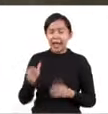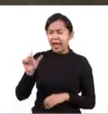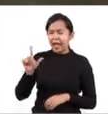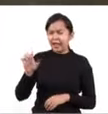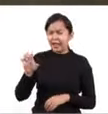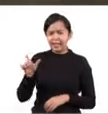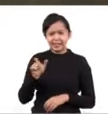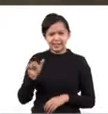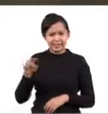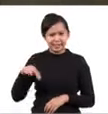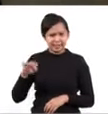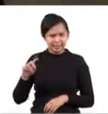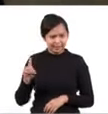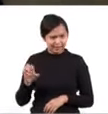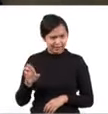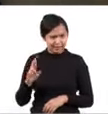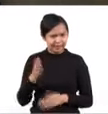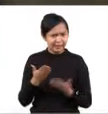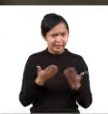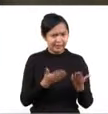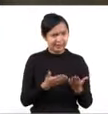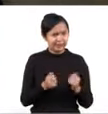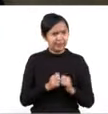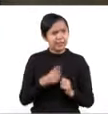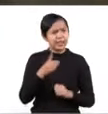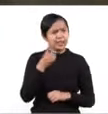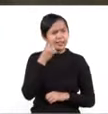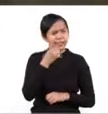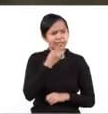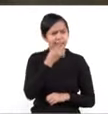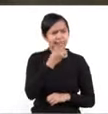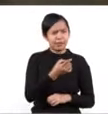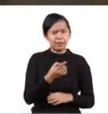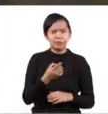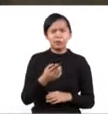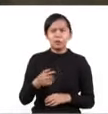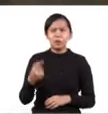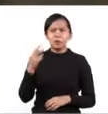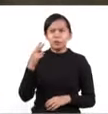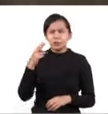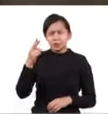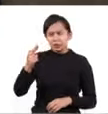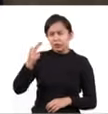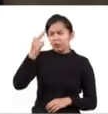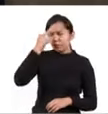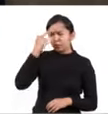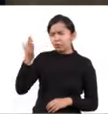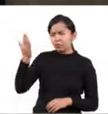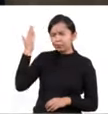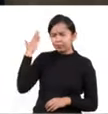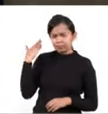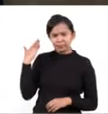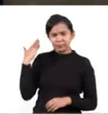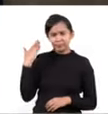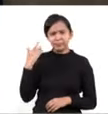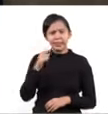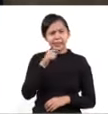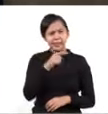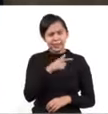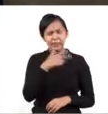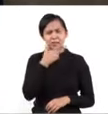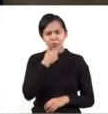Humboldt es echar la mirada hacia el pasado y hubo tiempos en el que Alexander von Humboldt aquí en América